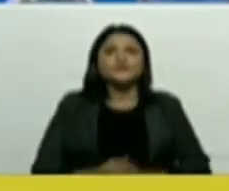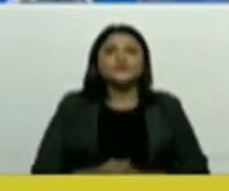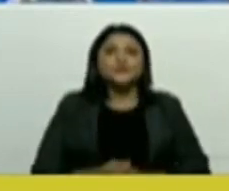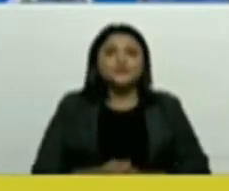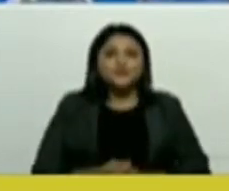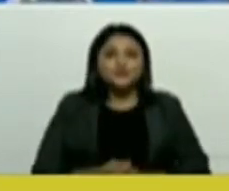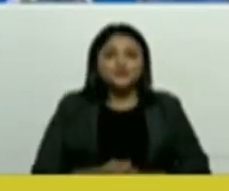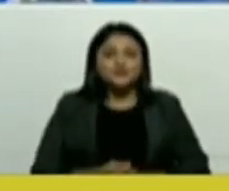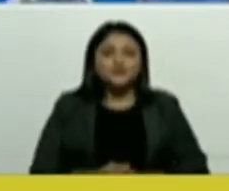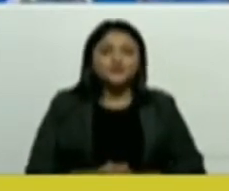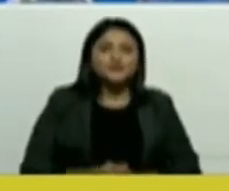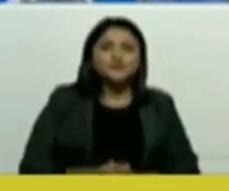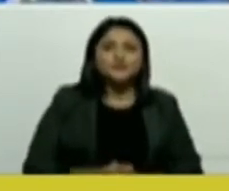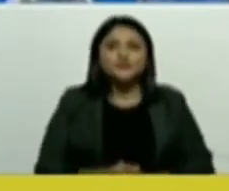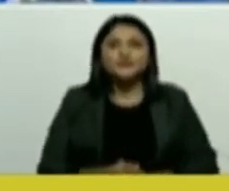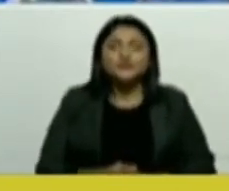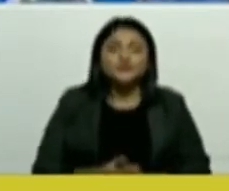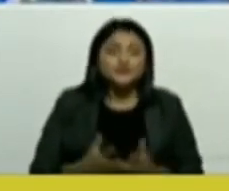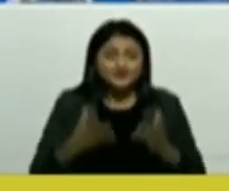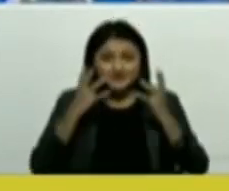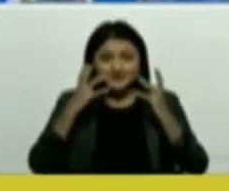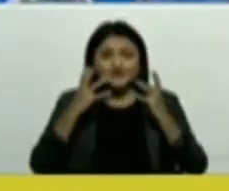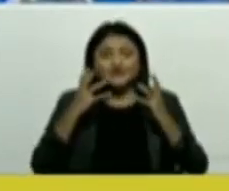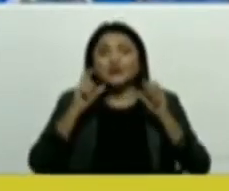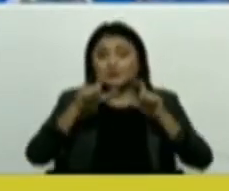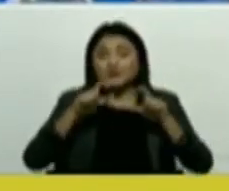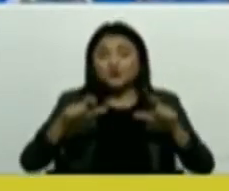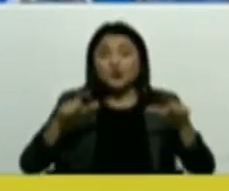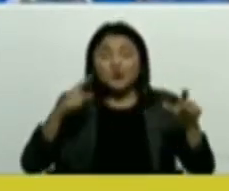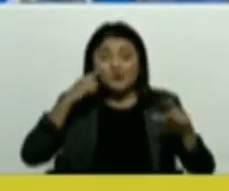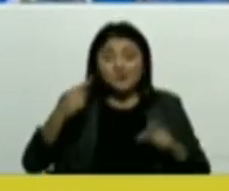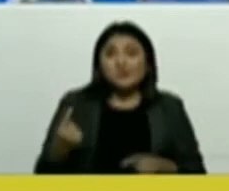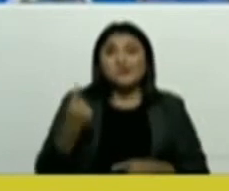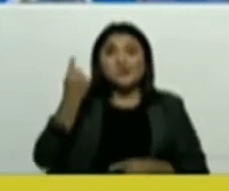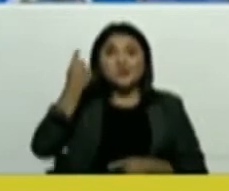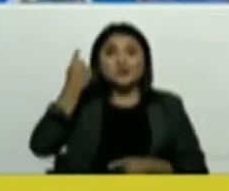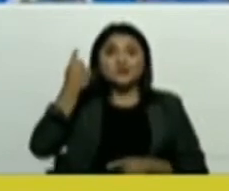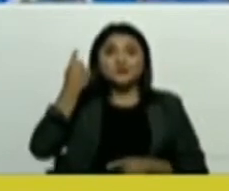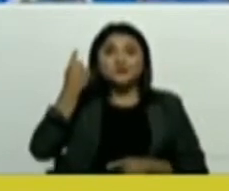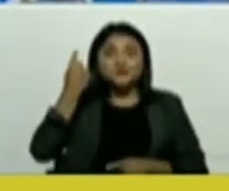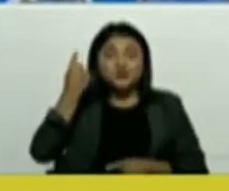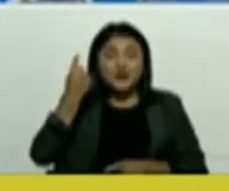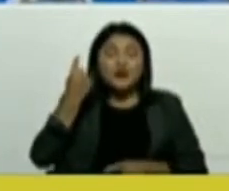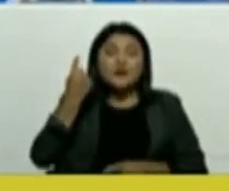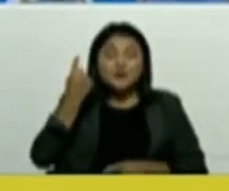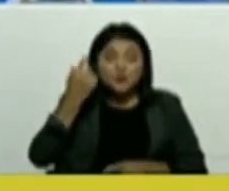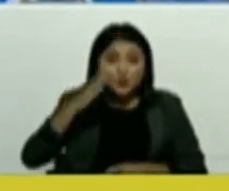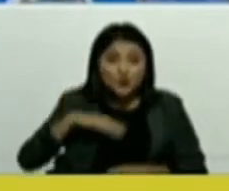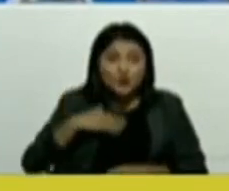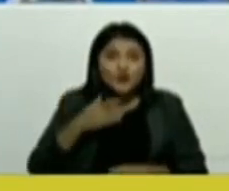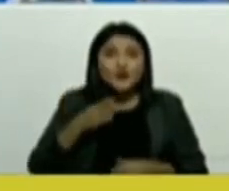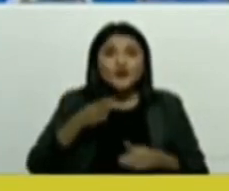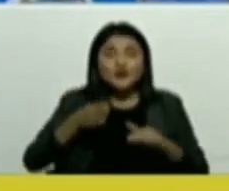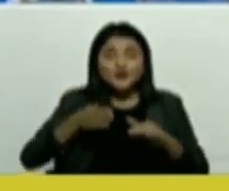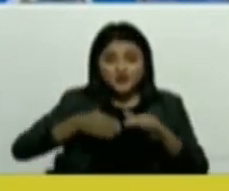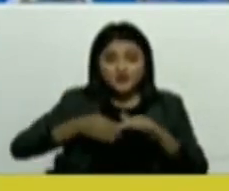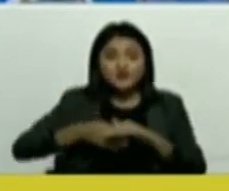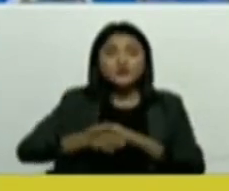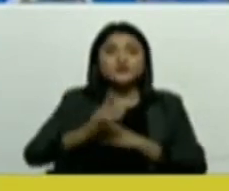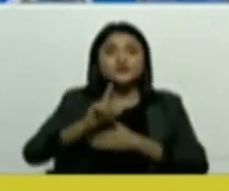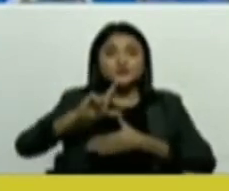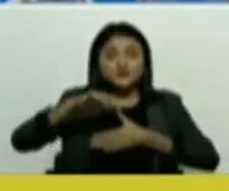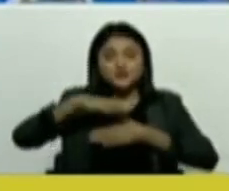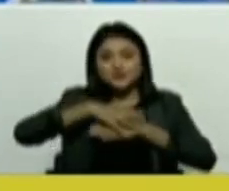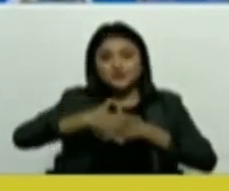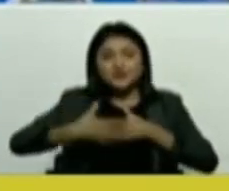Millions of people for the first time had decent health care. Millones de personas por primera vez tuvieron acceso a la